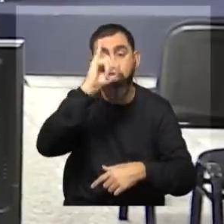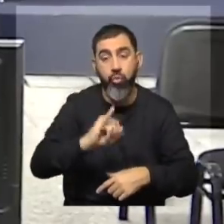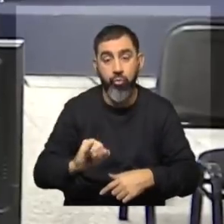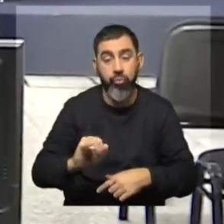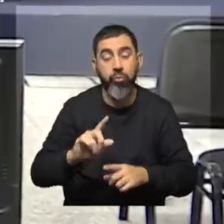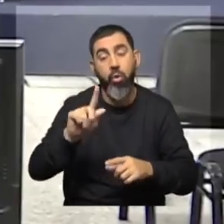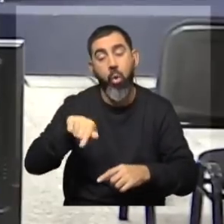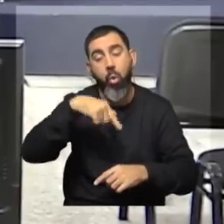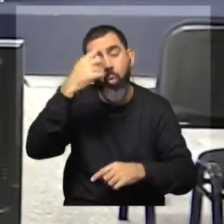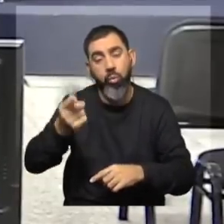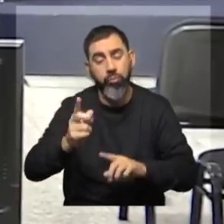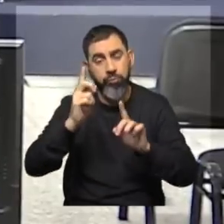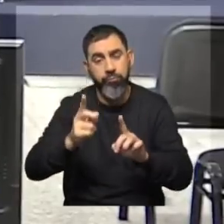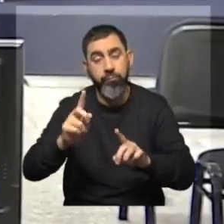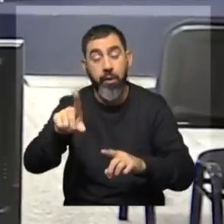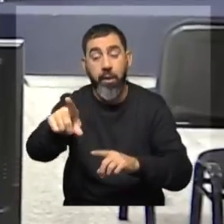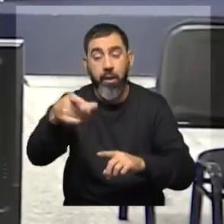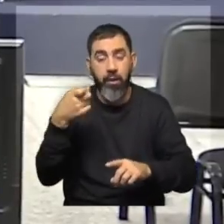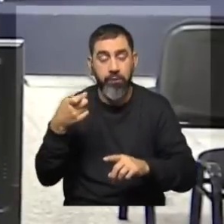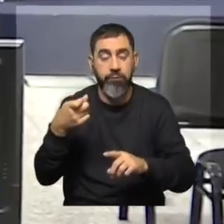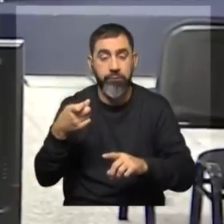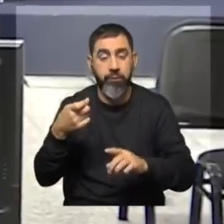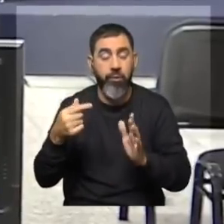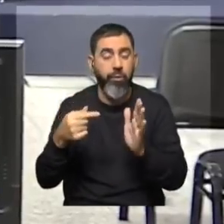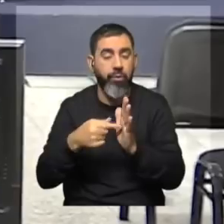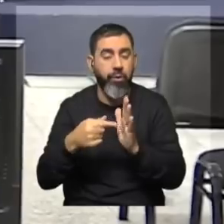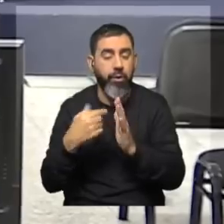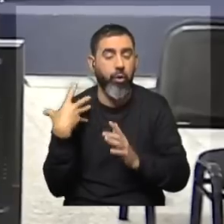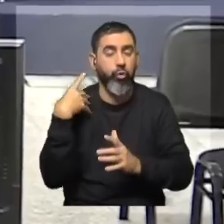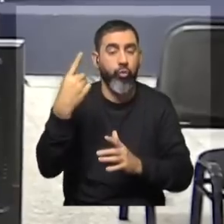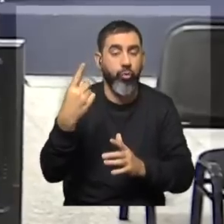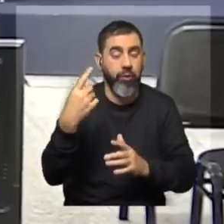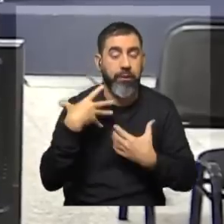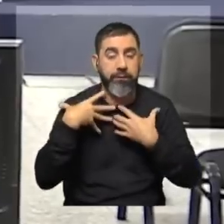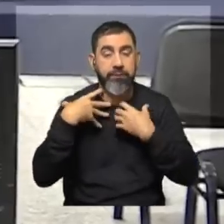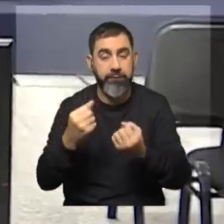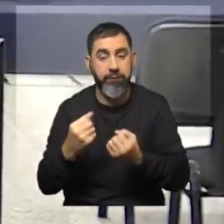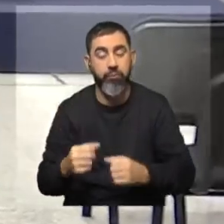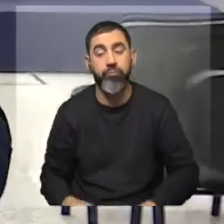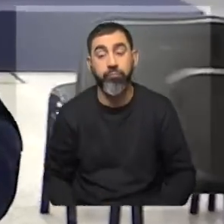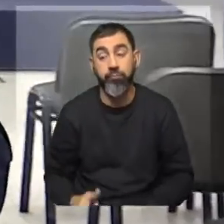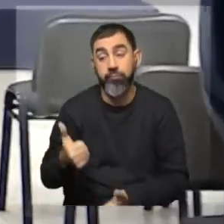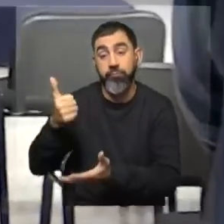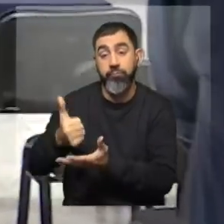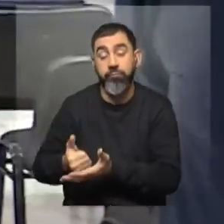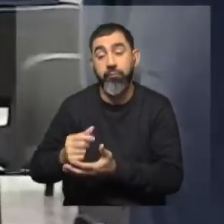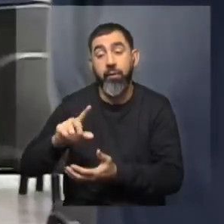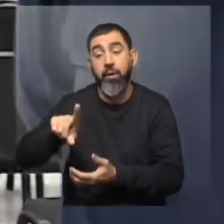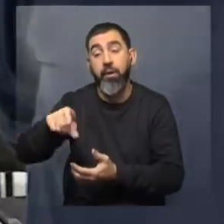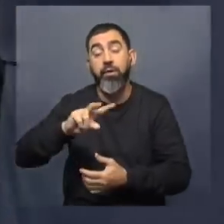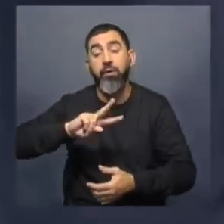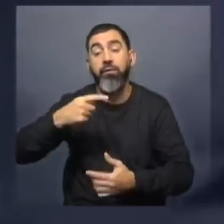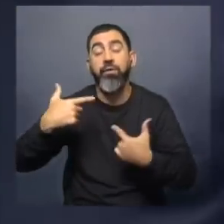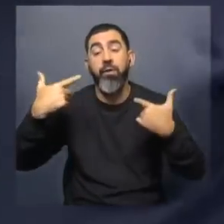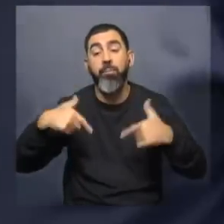otros ex directores de la salud de nuestro país y estamos con el ex viceministro